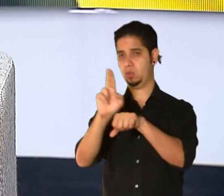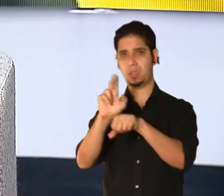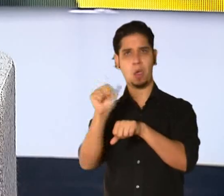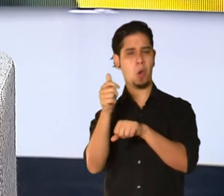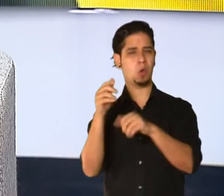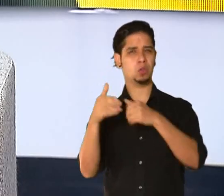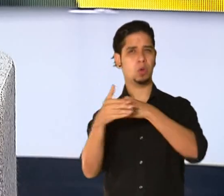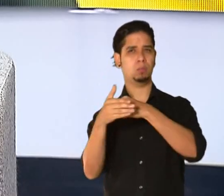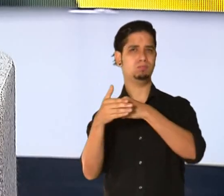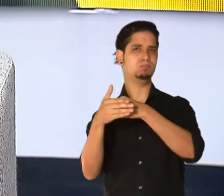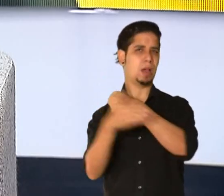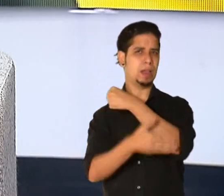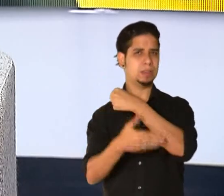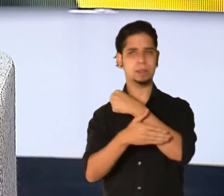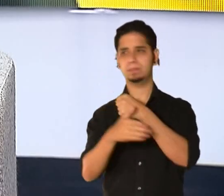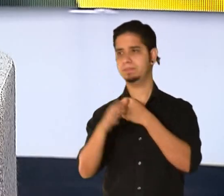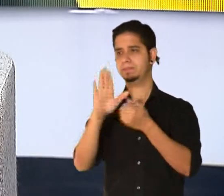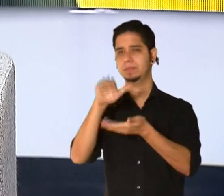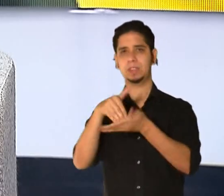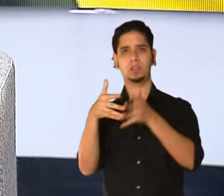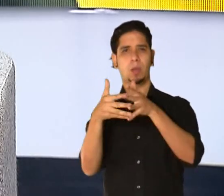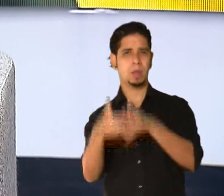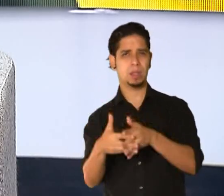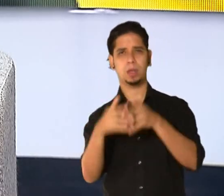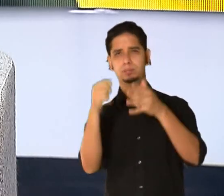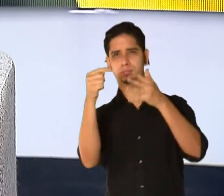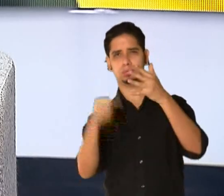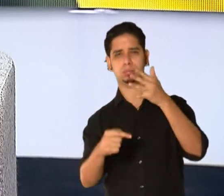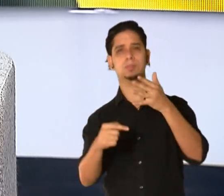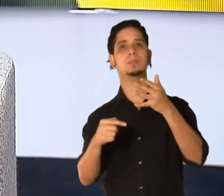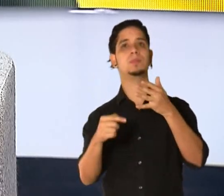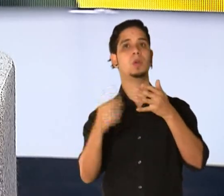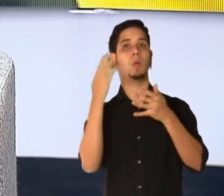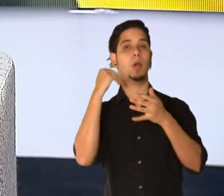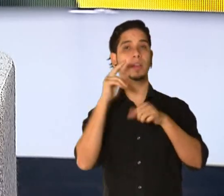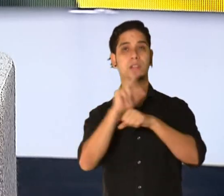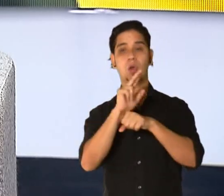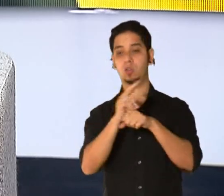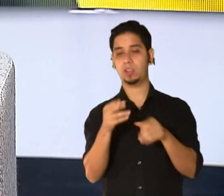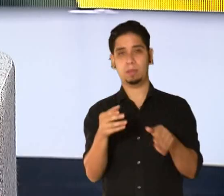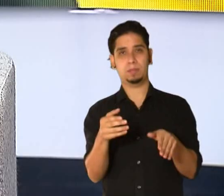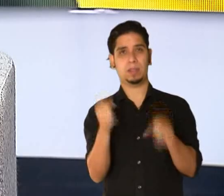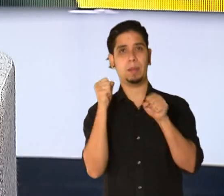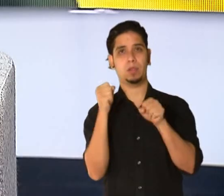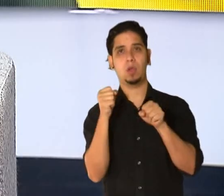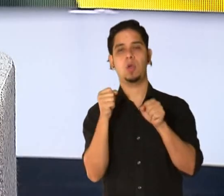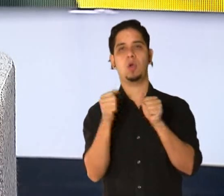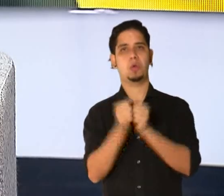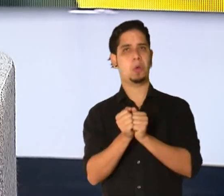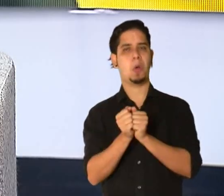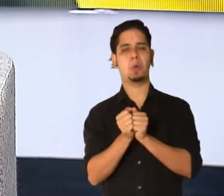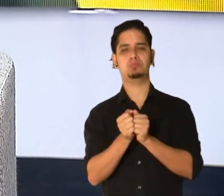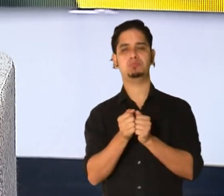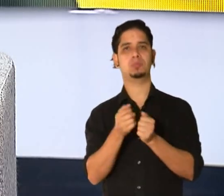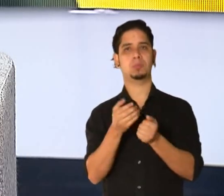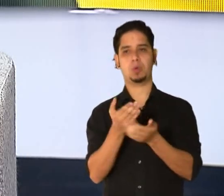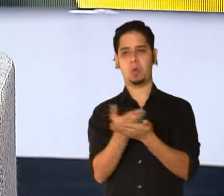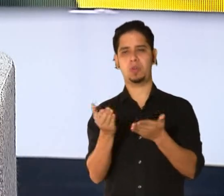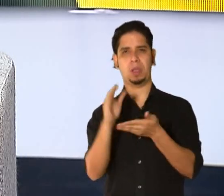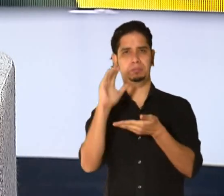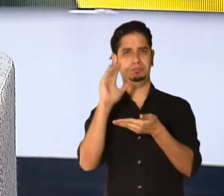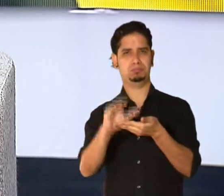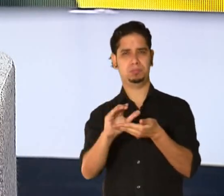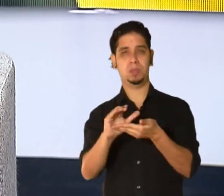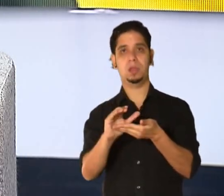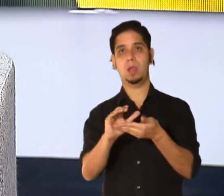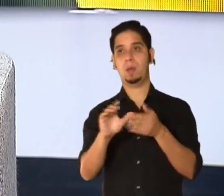en Centroamérica, porque está diseñado para utilizarlo rápidamente y con recursos mínimos. Por la urgencia de un desastre